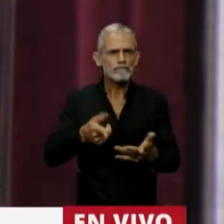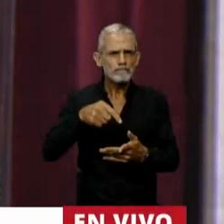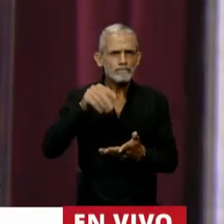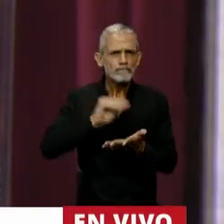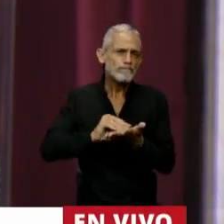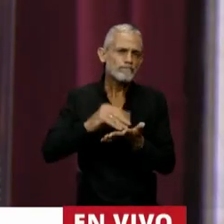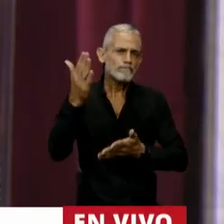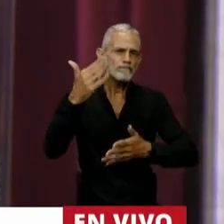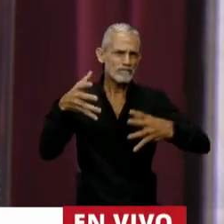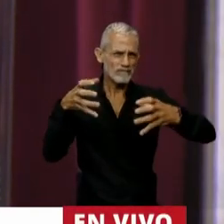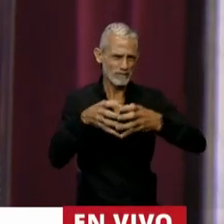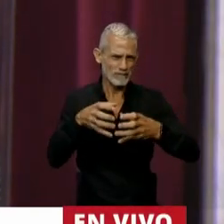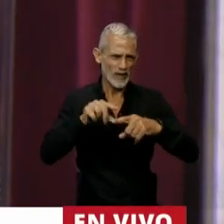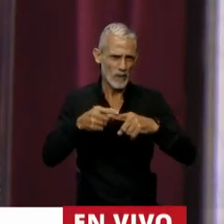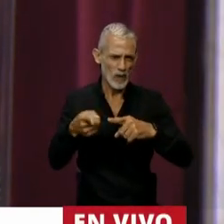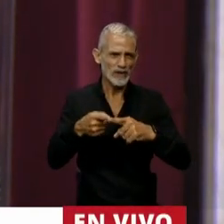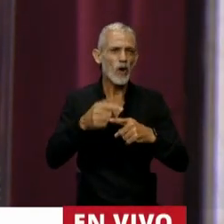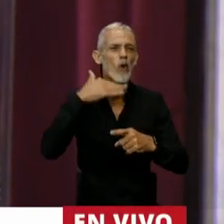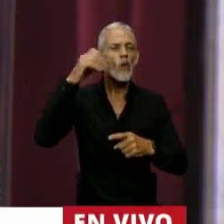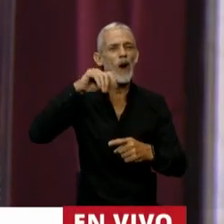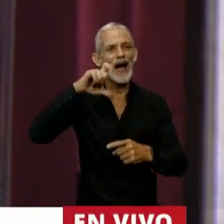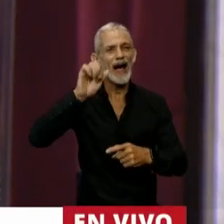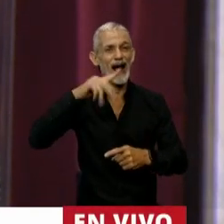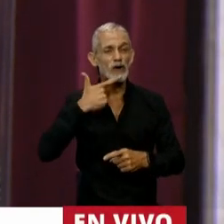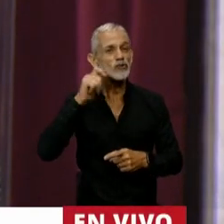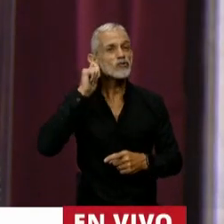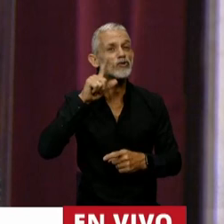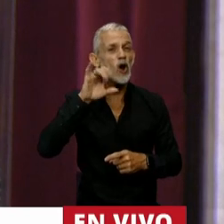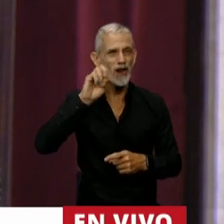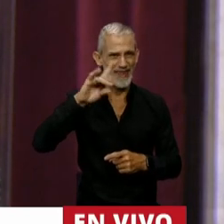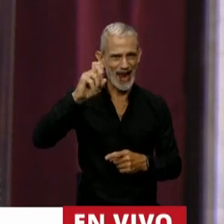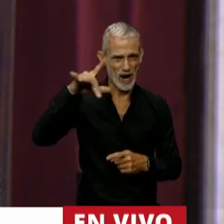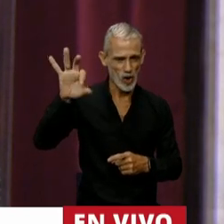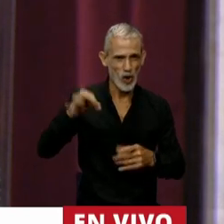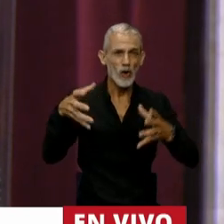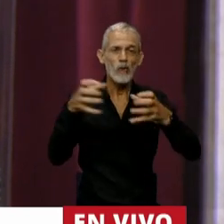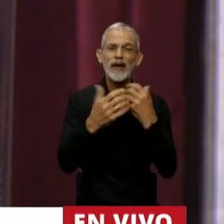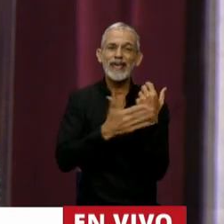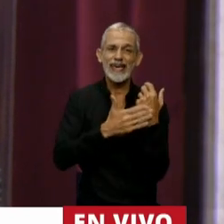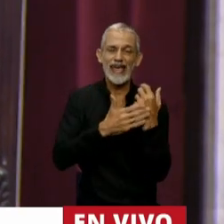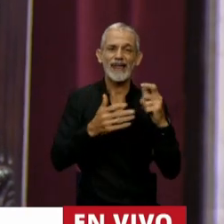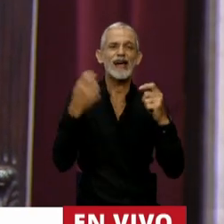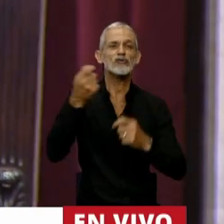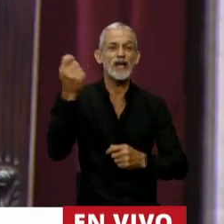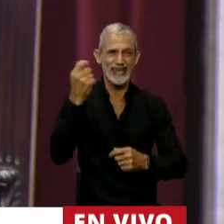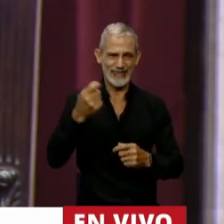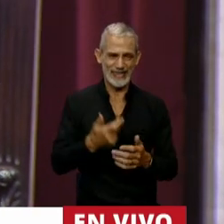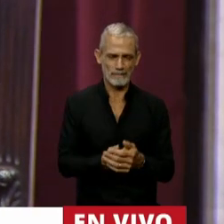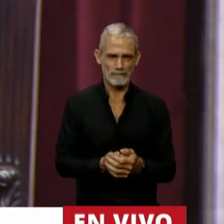En el uso del tiempo de bloque tiene la palabra el diputado Juan Carlos Giordano por el interbloque Izquierda Socialista Frente de